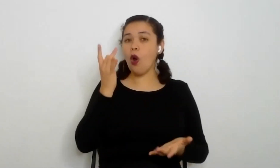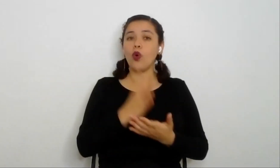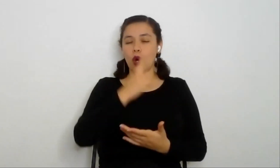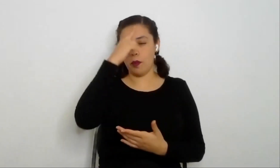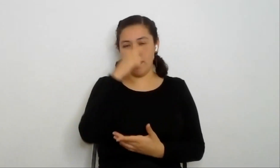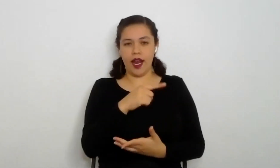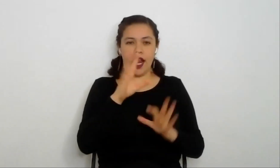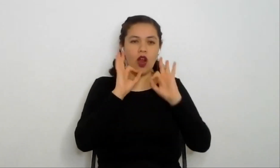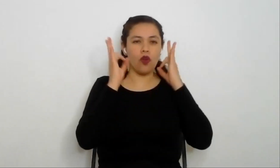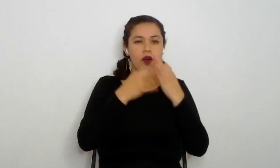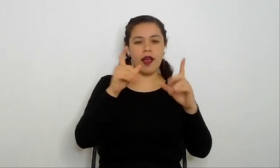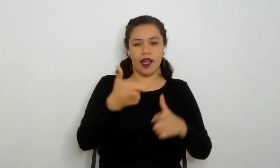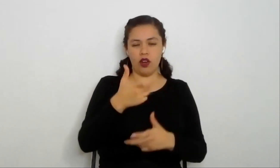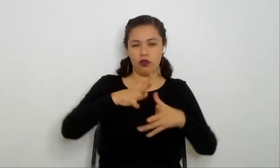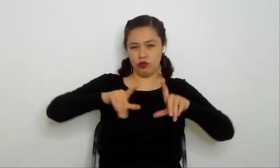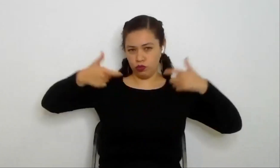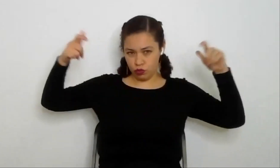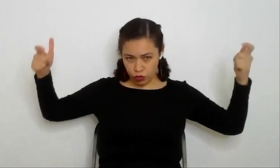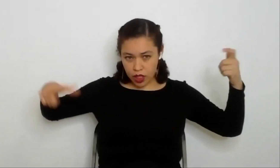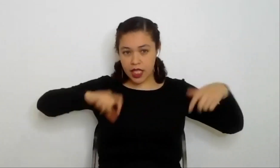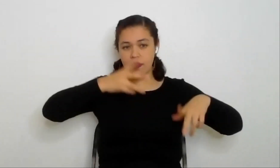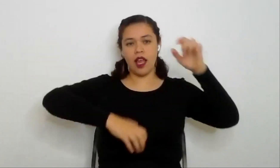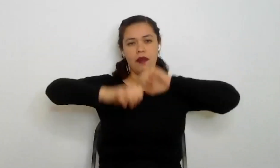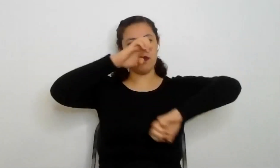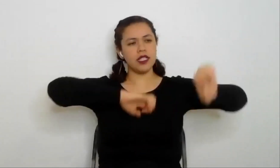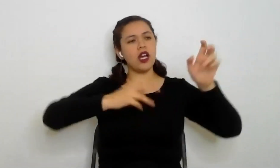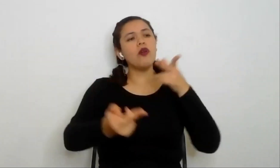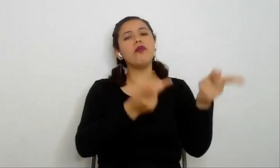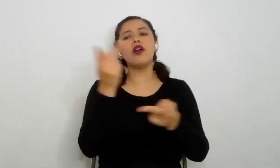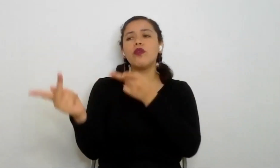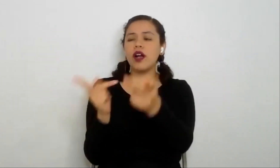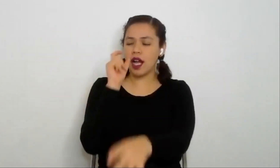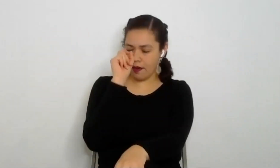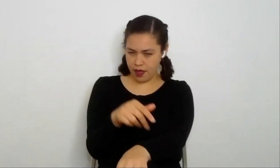modelos macroeconómicos, sino de encuestas con los empresarios,